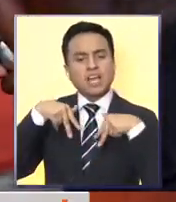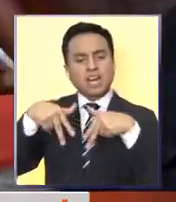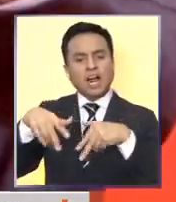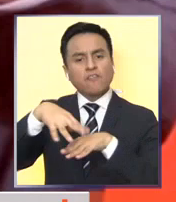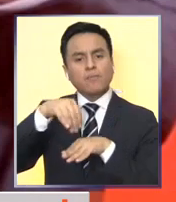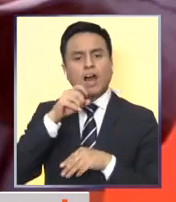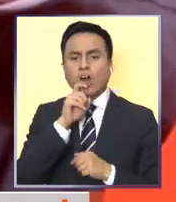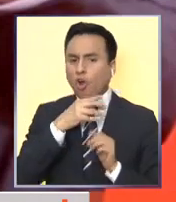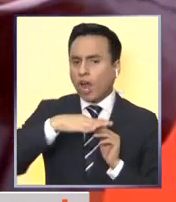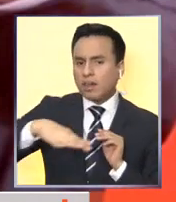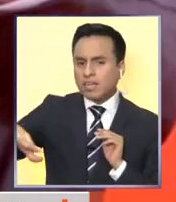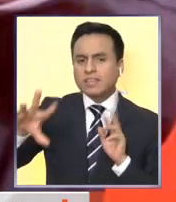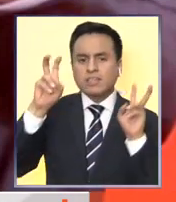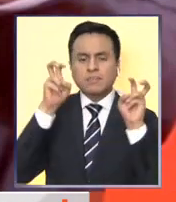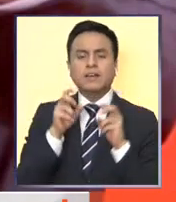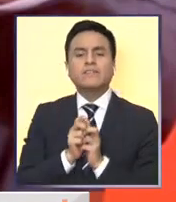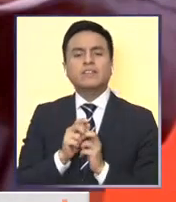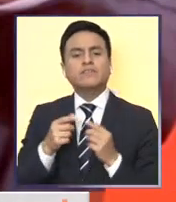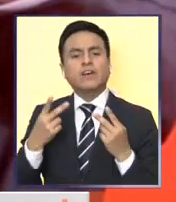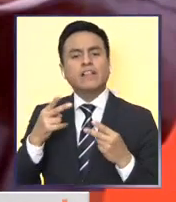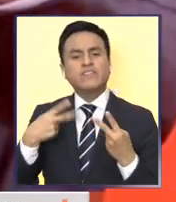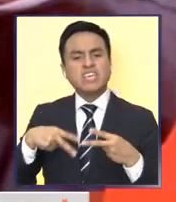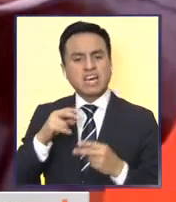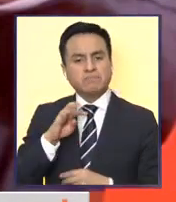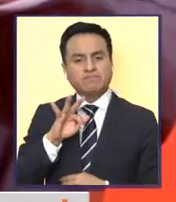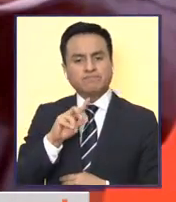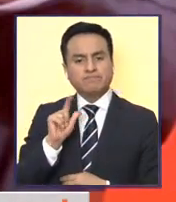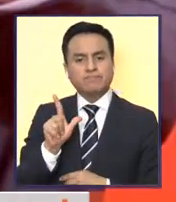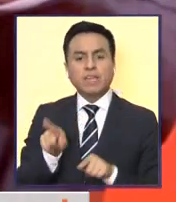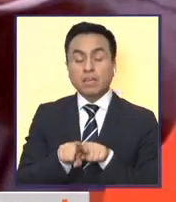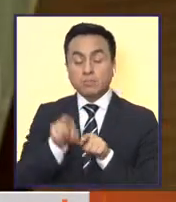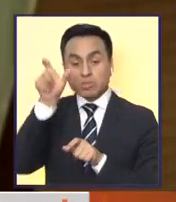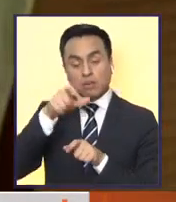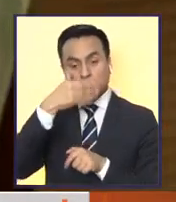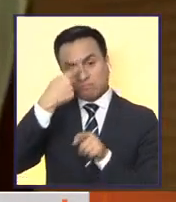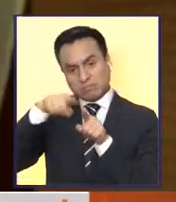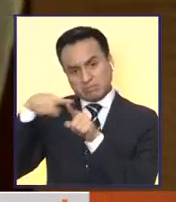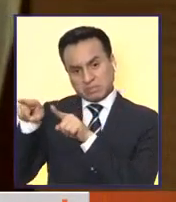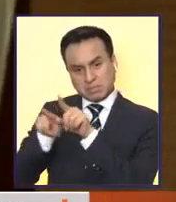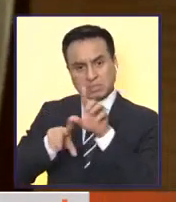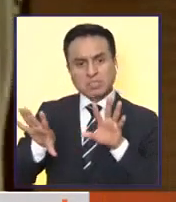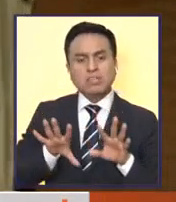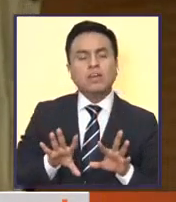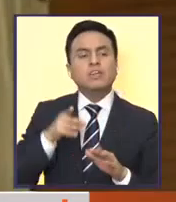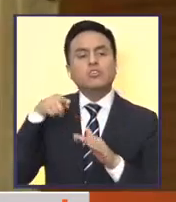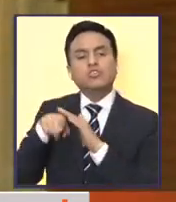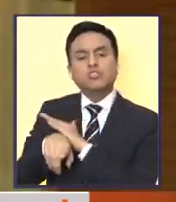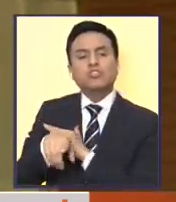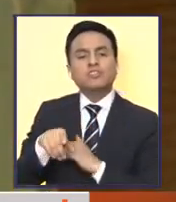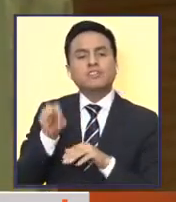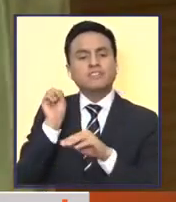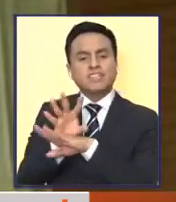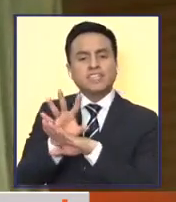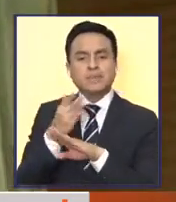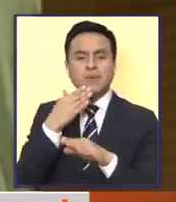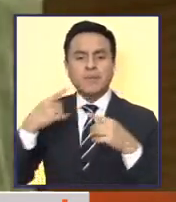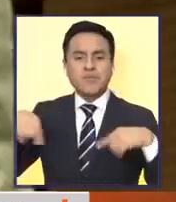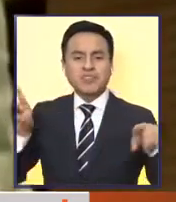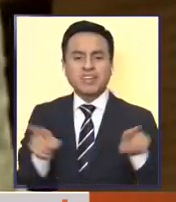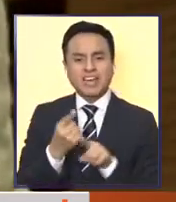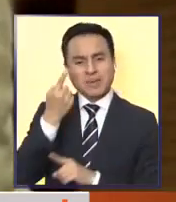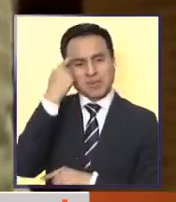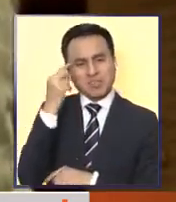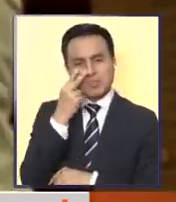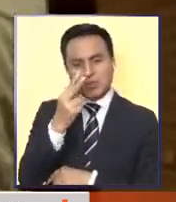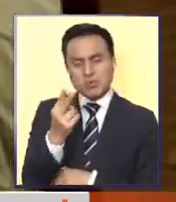de la gala del Festival de Viña. Y este hombre fue multifacético, según muchos incursionó en el cine y la música, pero donde se le vio